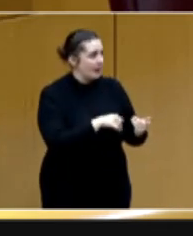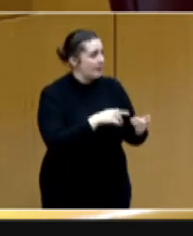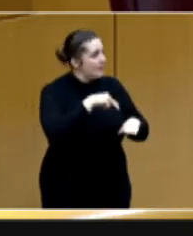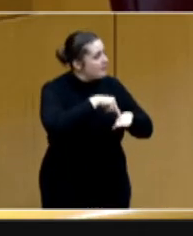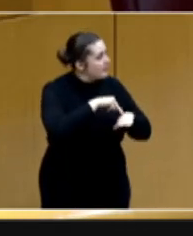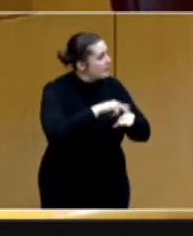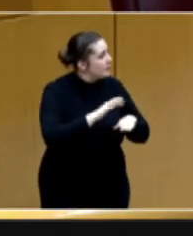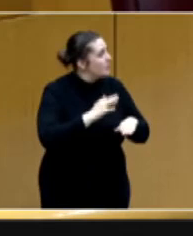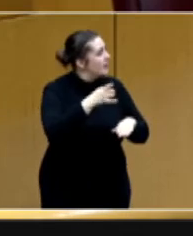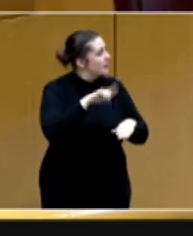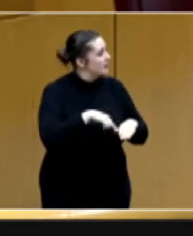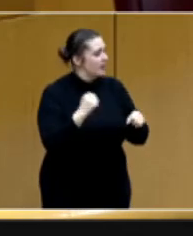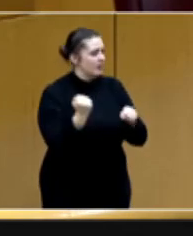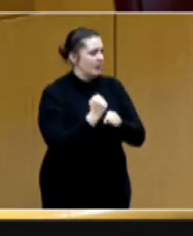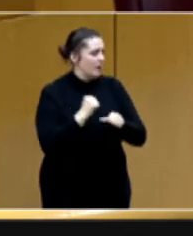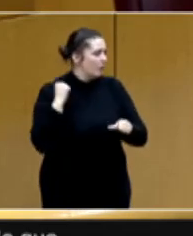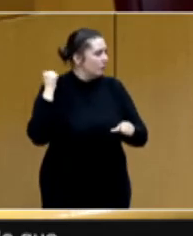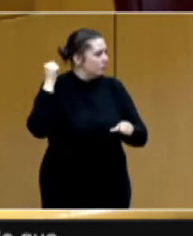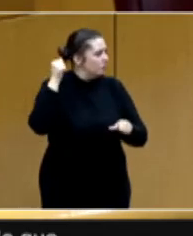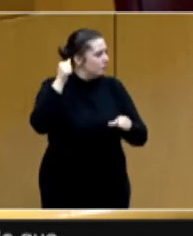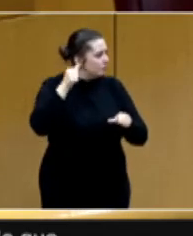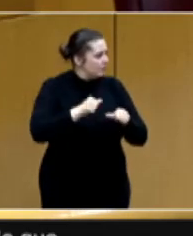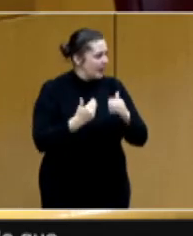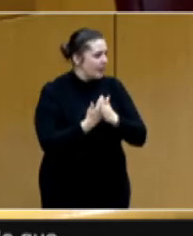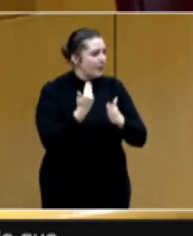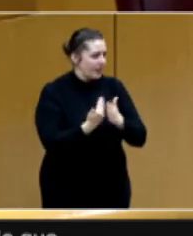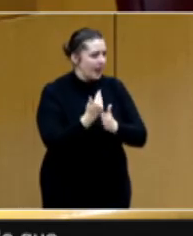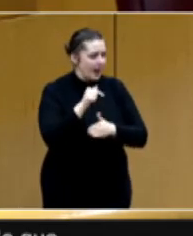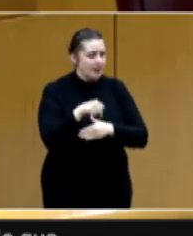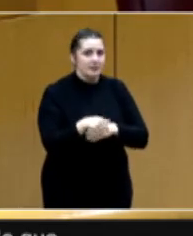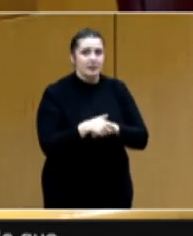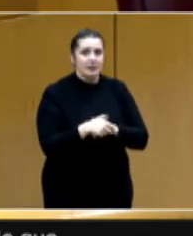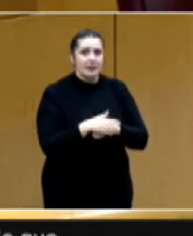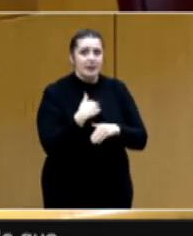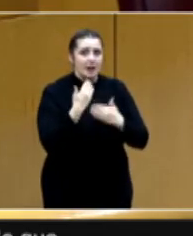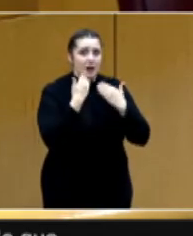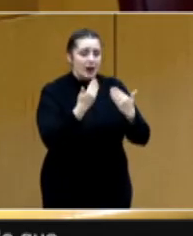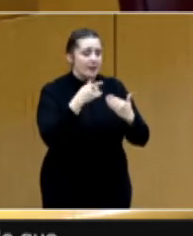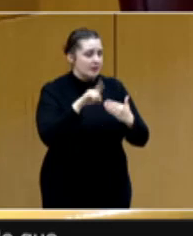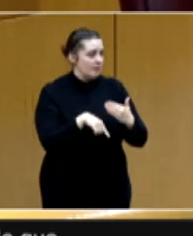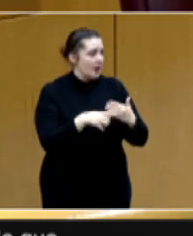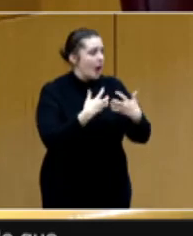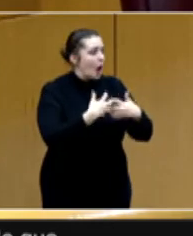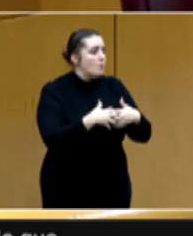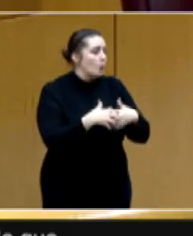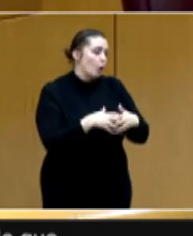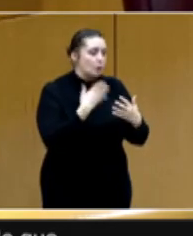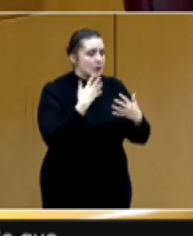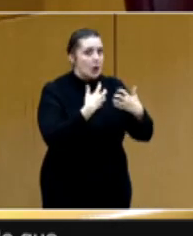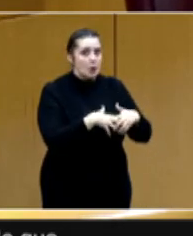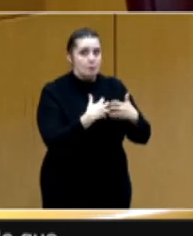sino el trabajo desarrollado en los días anteriores y agradecer al motor también a uno de los motores